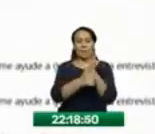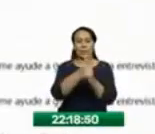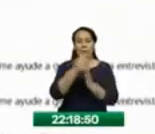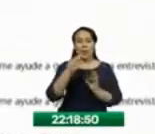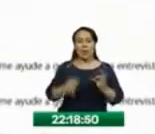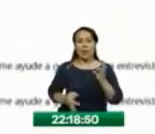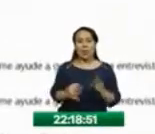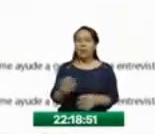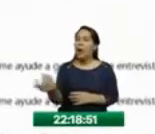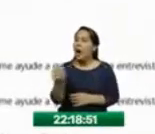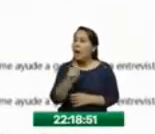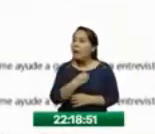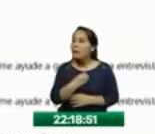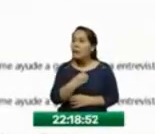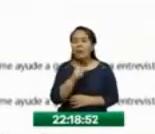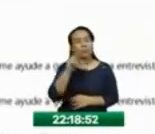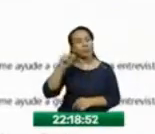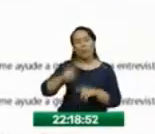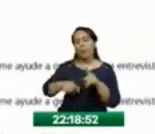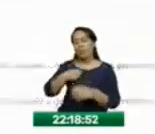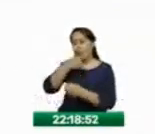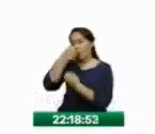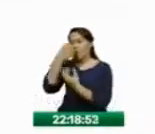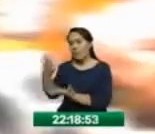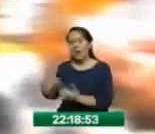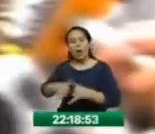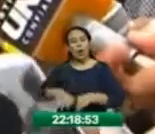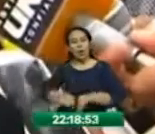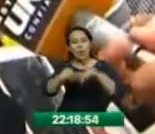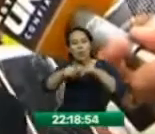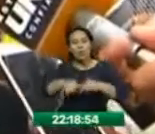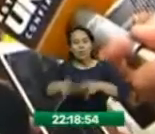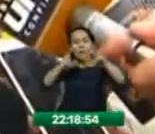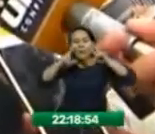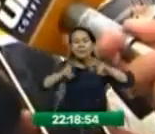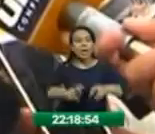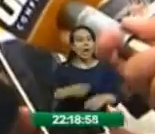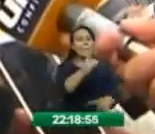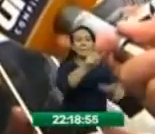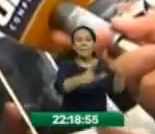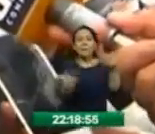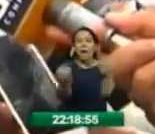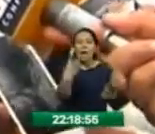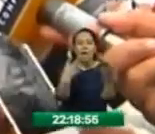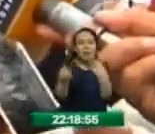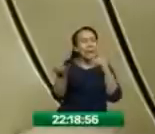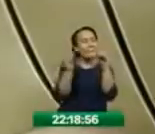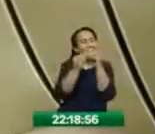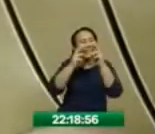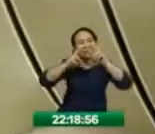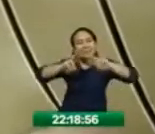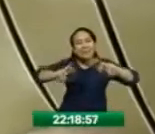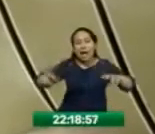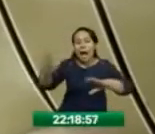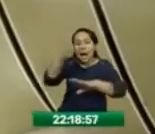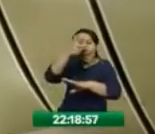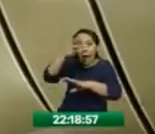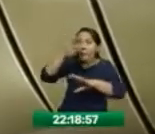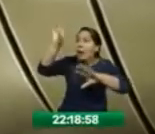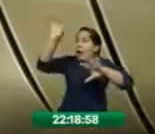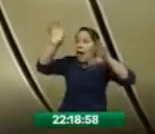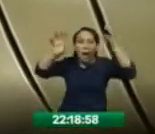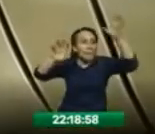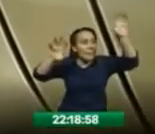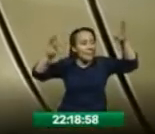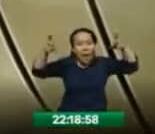provincia se informó que esa no sería posible, porque se continúa con la recepción de versiones y también de peritajes a las cámaras de